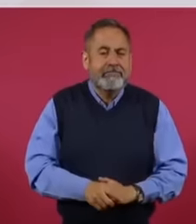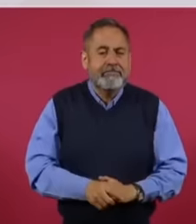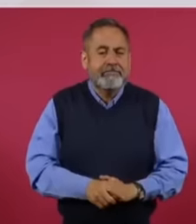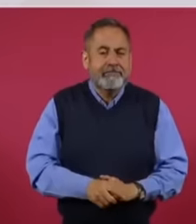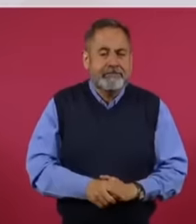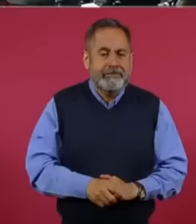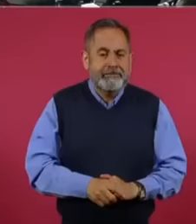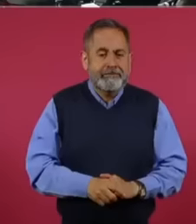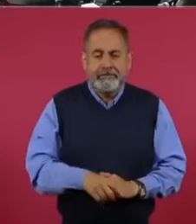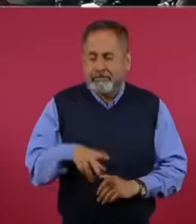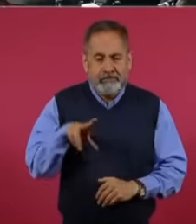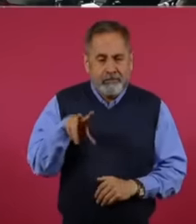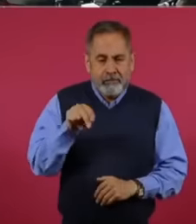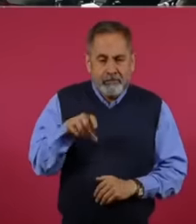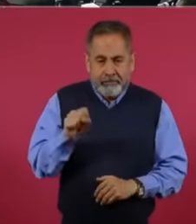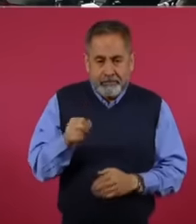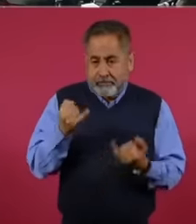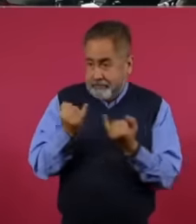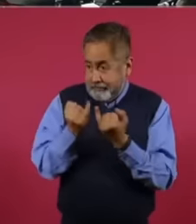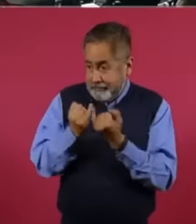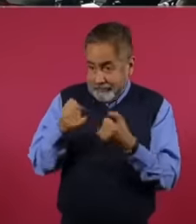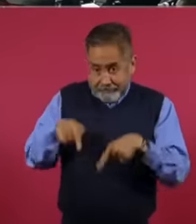Ya no es así.